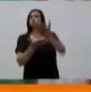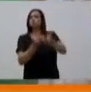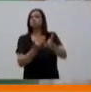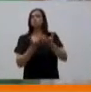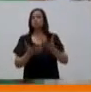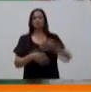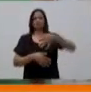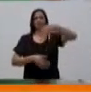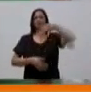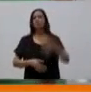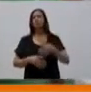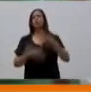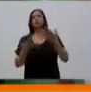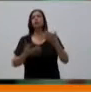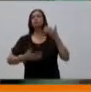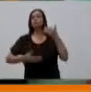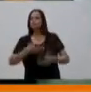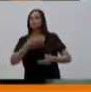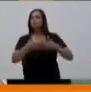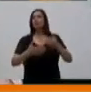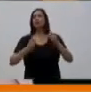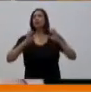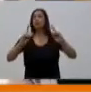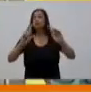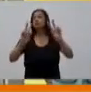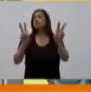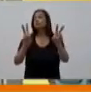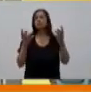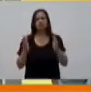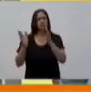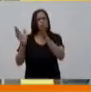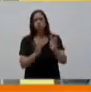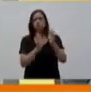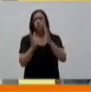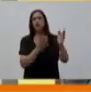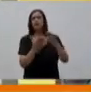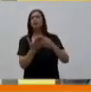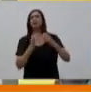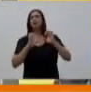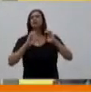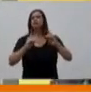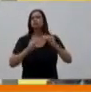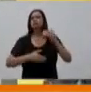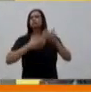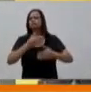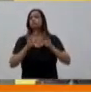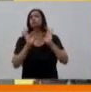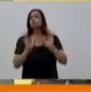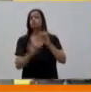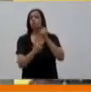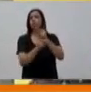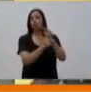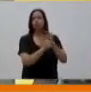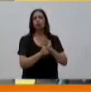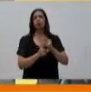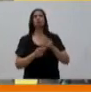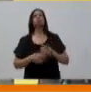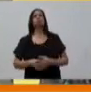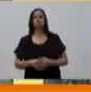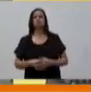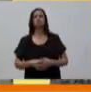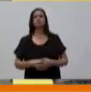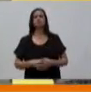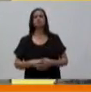pésimas, terribles, porque se supone que hay un mantenimiento anual que se le da a las aulas, y siquiera han